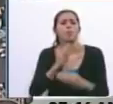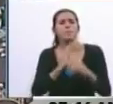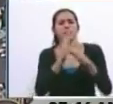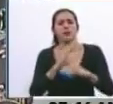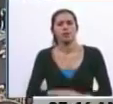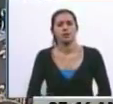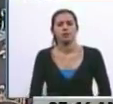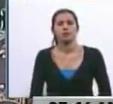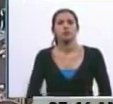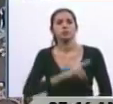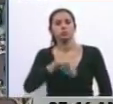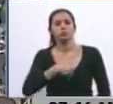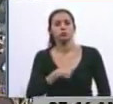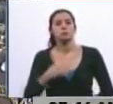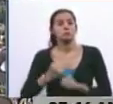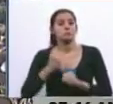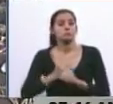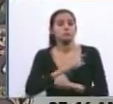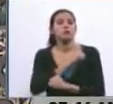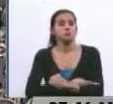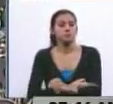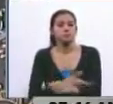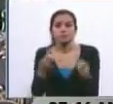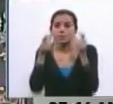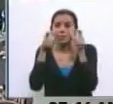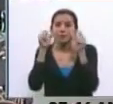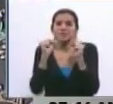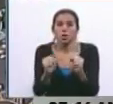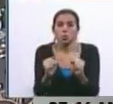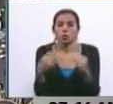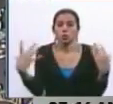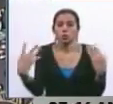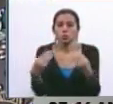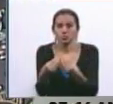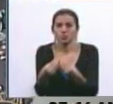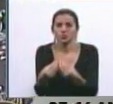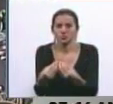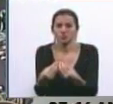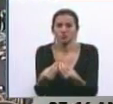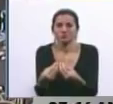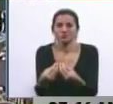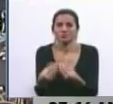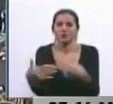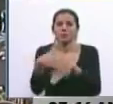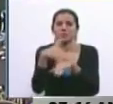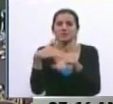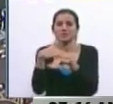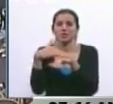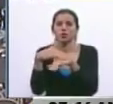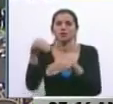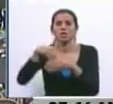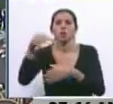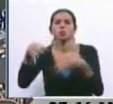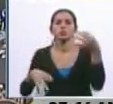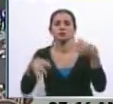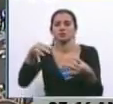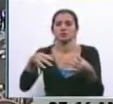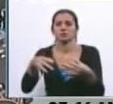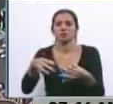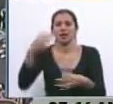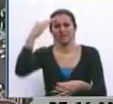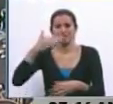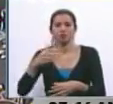trabajando arduamente, tanto en la seguridad, a través del ministerio que lleva nuestro general Reverón, como